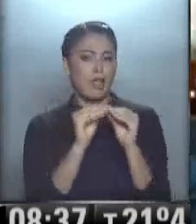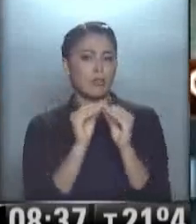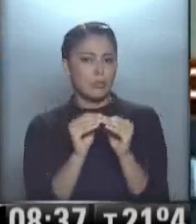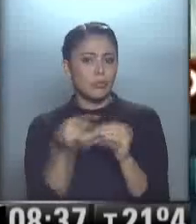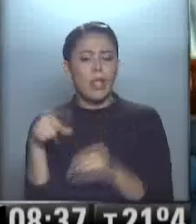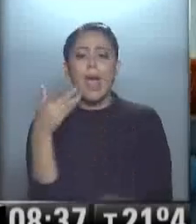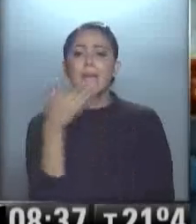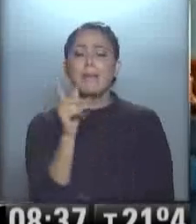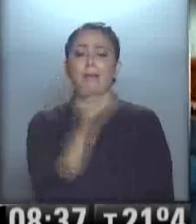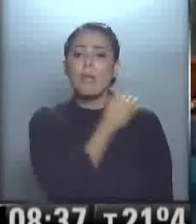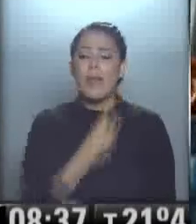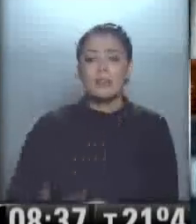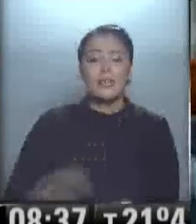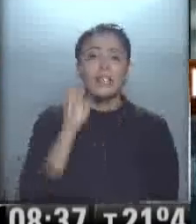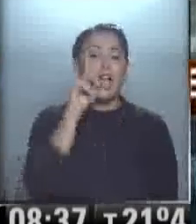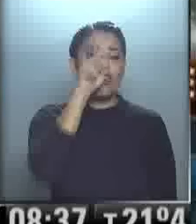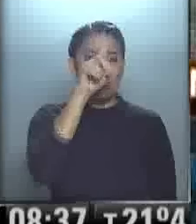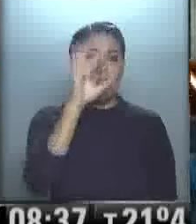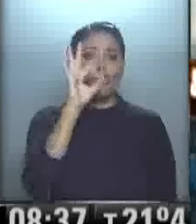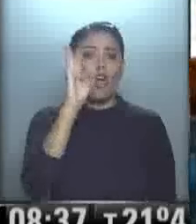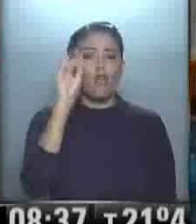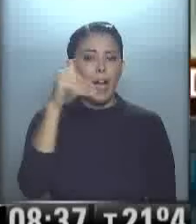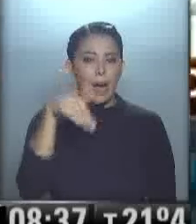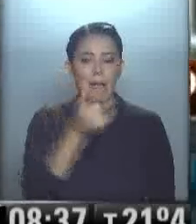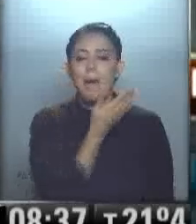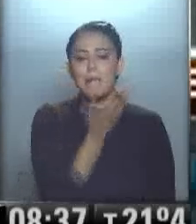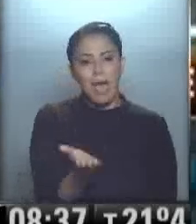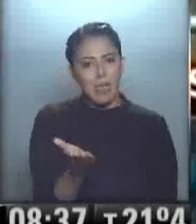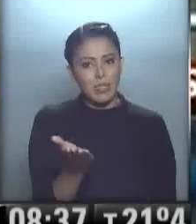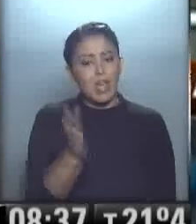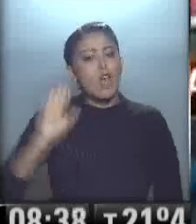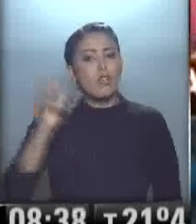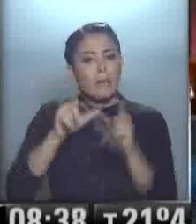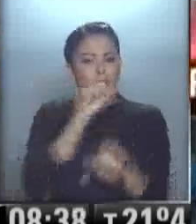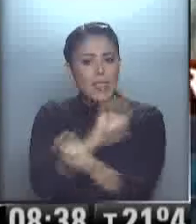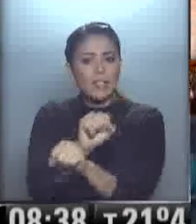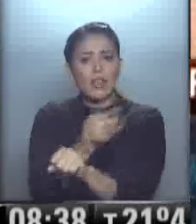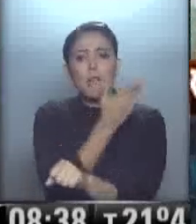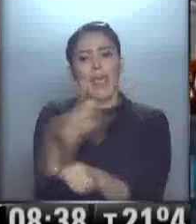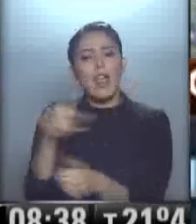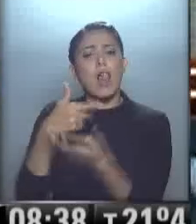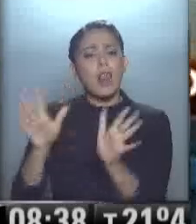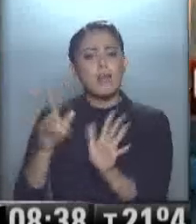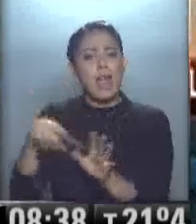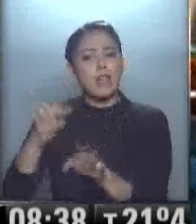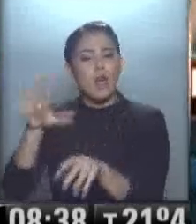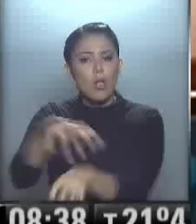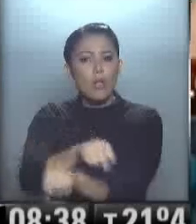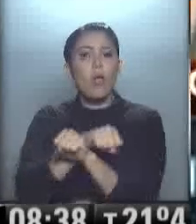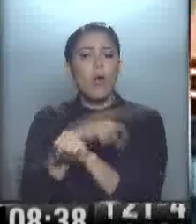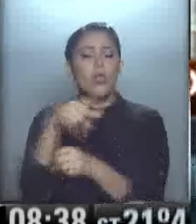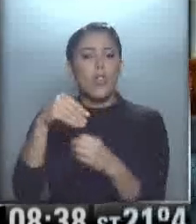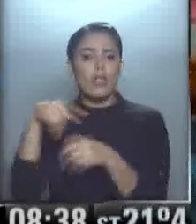el pedido hecho por el presidente de Estados Unidos, Barack Obama, para que libere a todos los detenidos por manifestaciones callejeras, así como